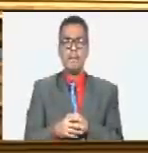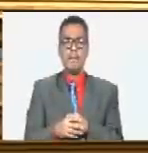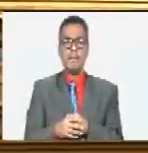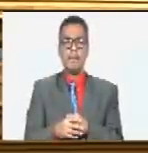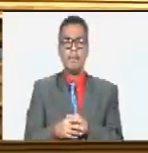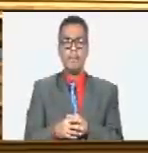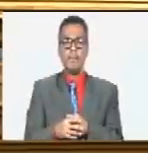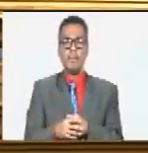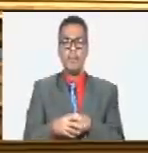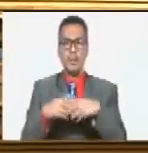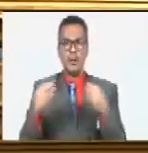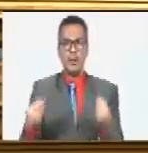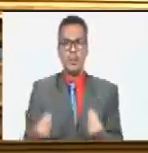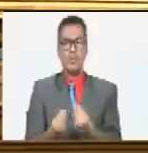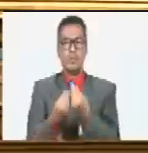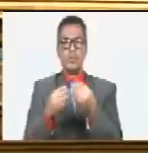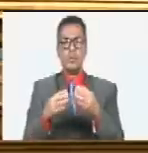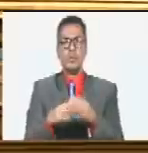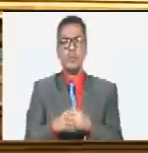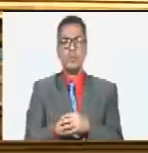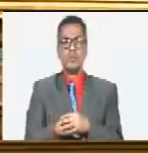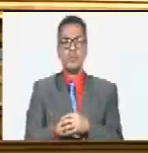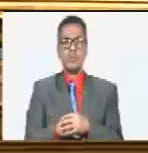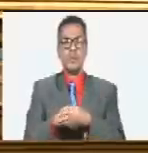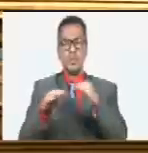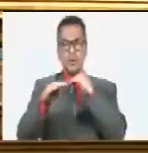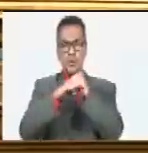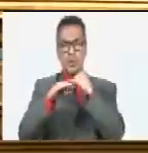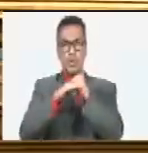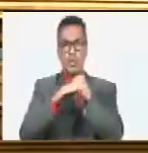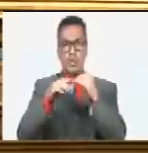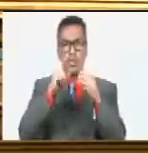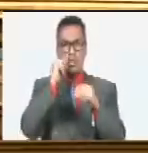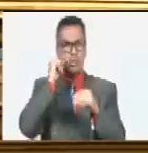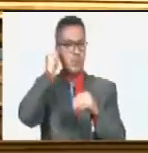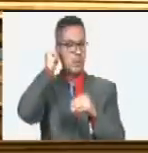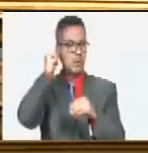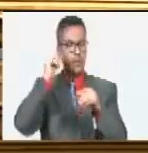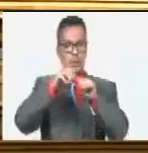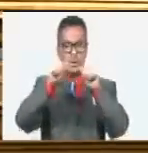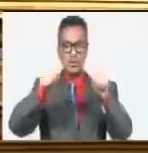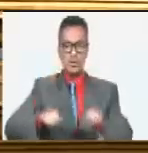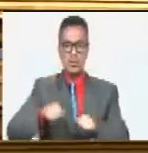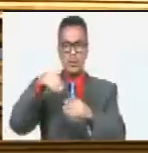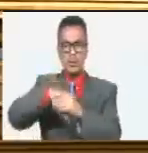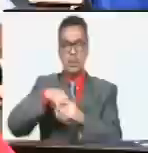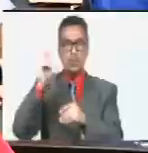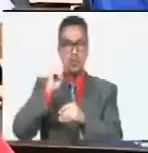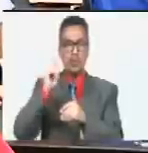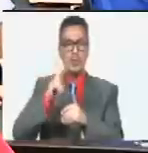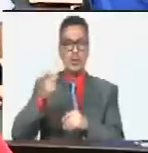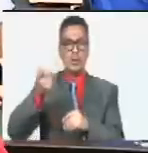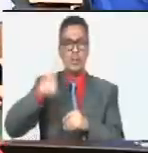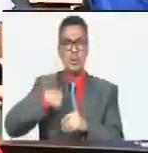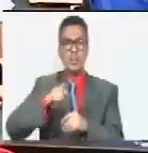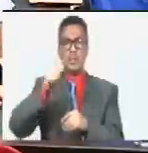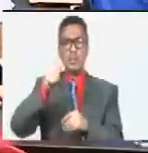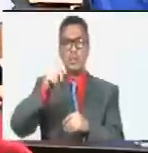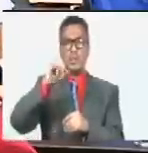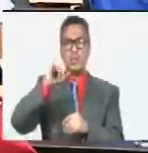junto con la igualdad de género, que el sistema electoral venezolano le debe a Tibisay